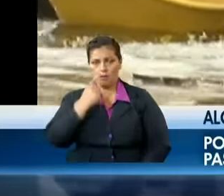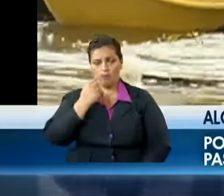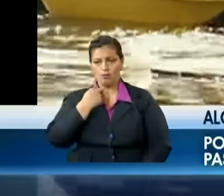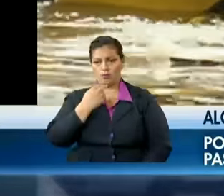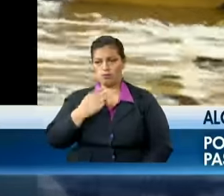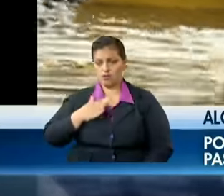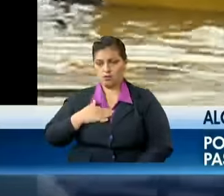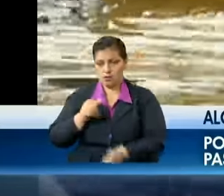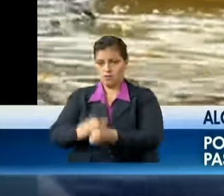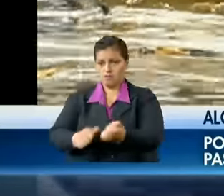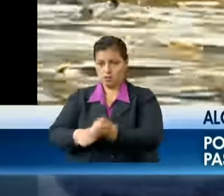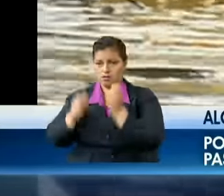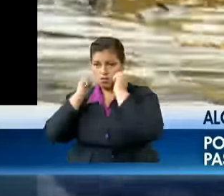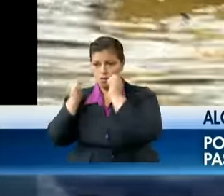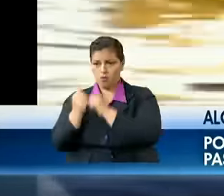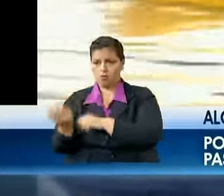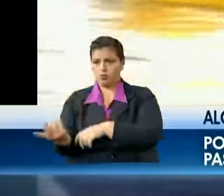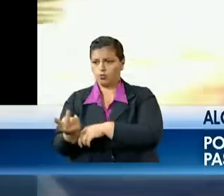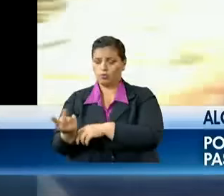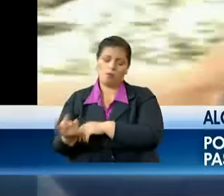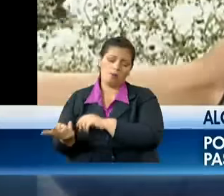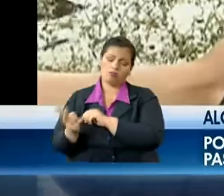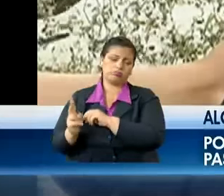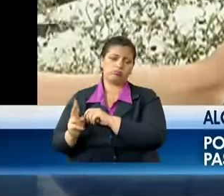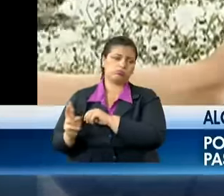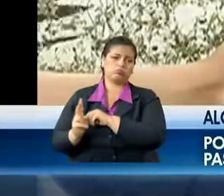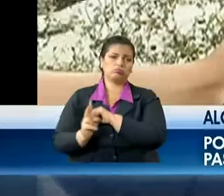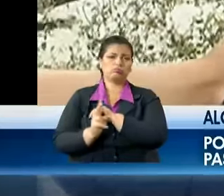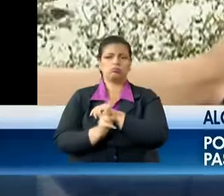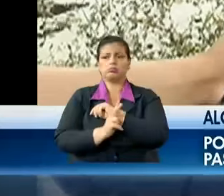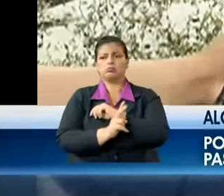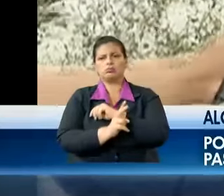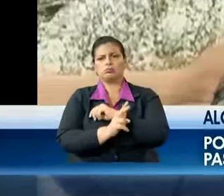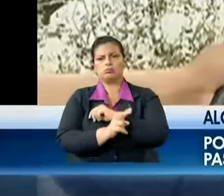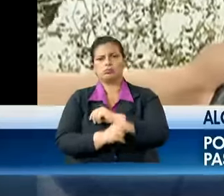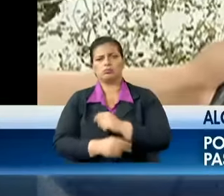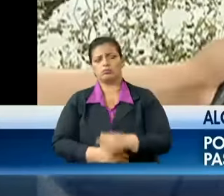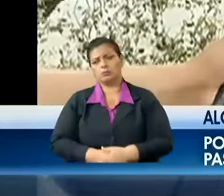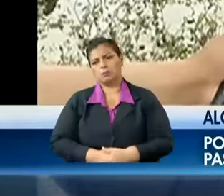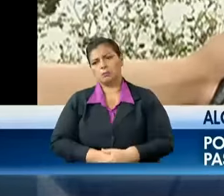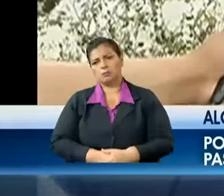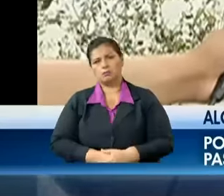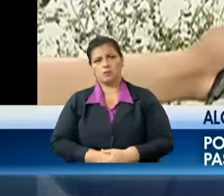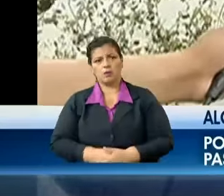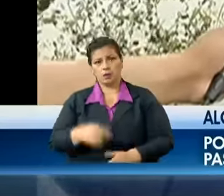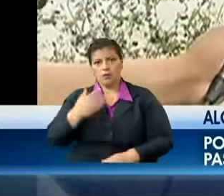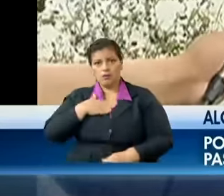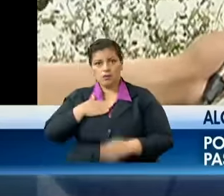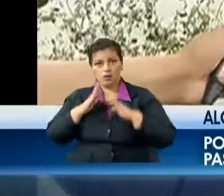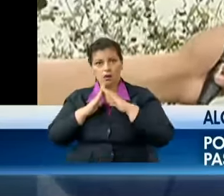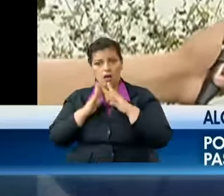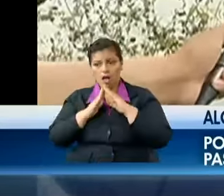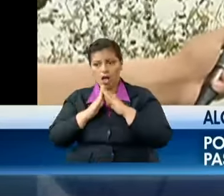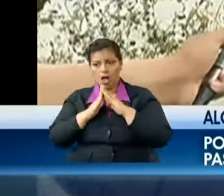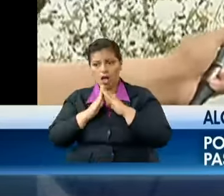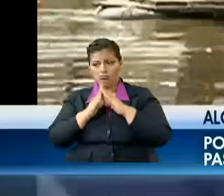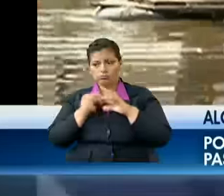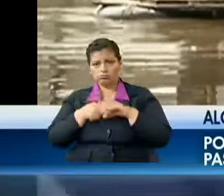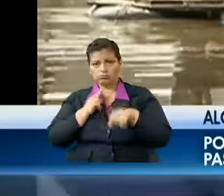porque no. Después los ladrones se llevan todo. Yo estoy pensando en mi casita mismo, yo no me he ido. Si me pierden mis cosas, ¿quién me va a ayudar? Nadie,